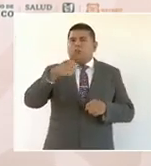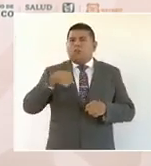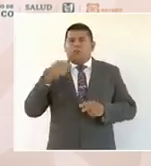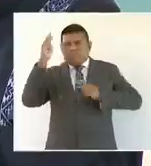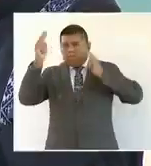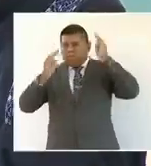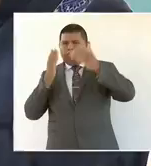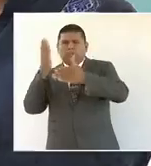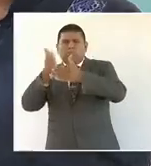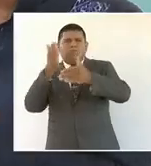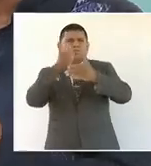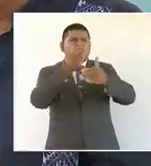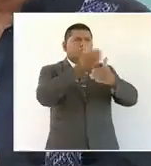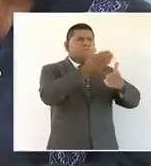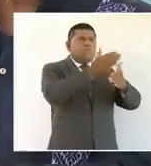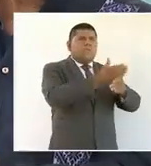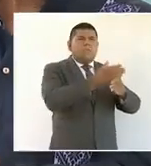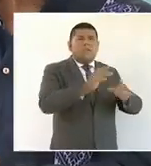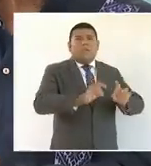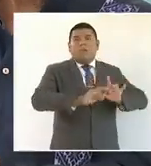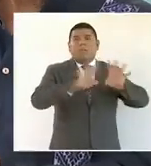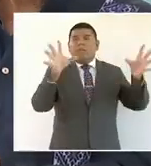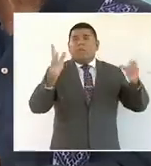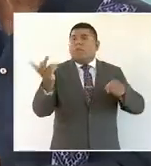Y en eso nos llega la pandemia